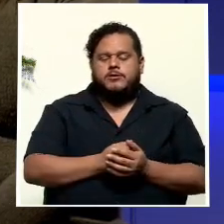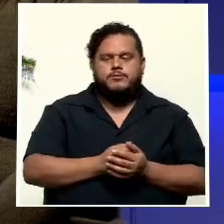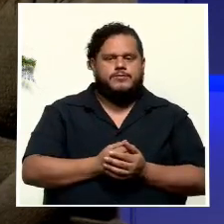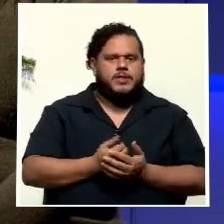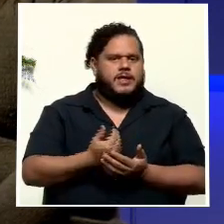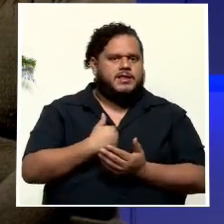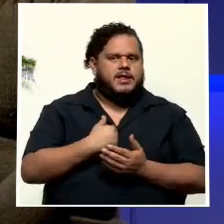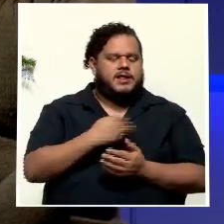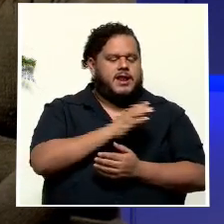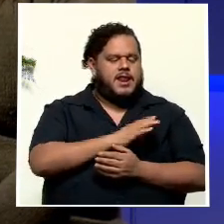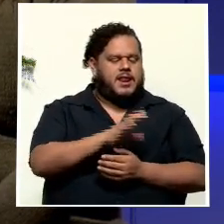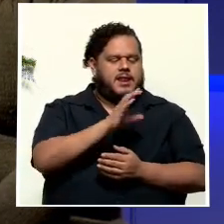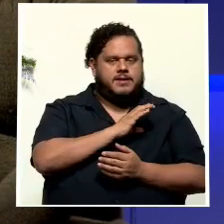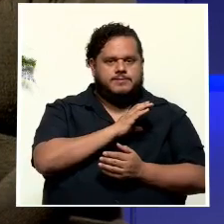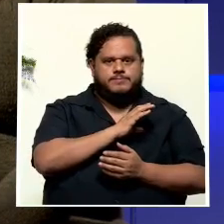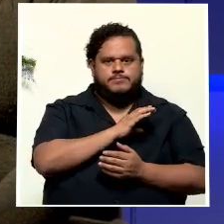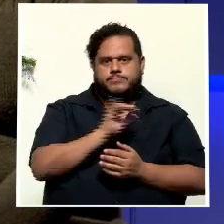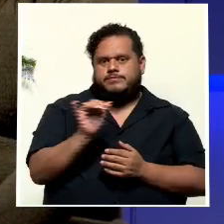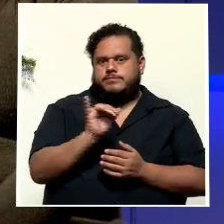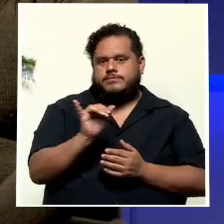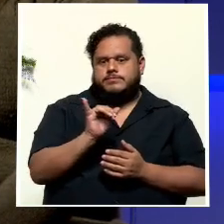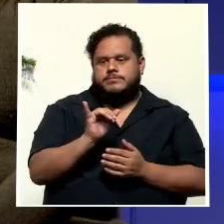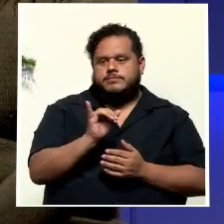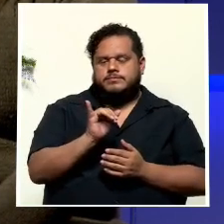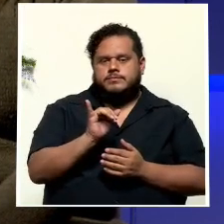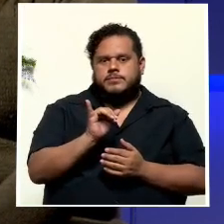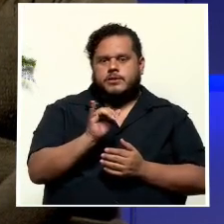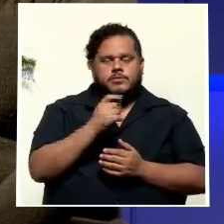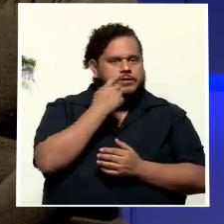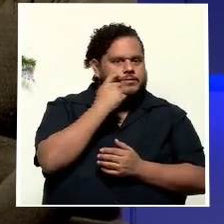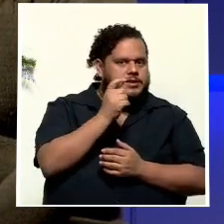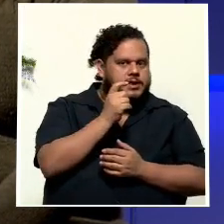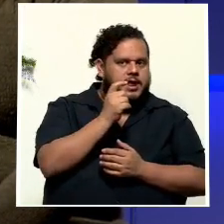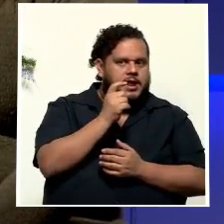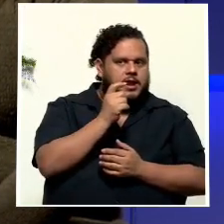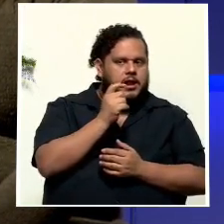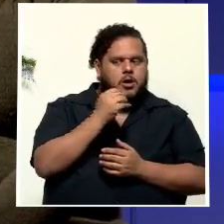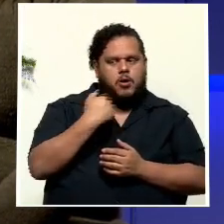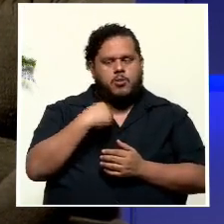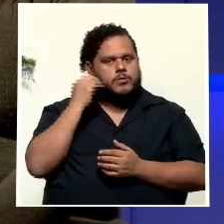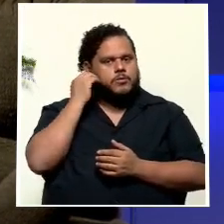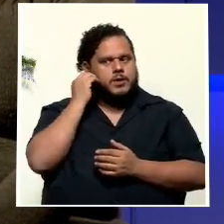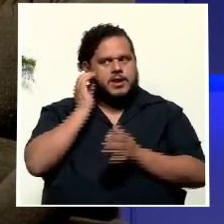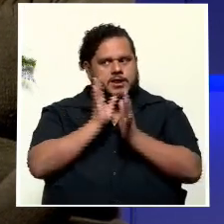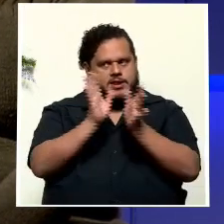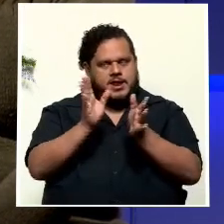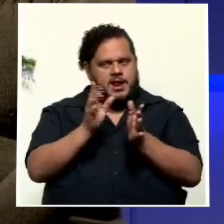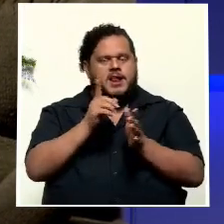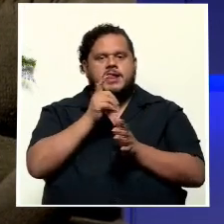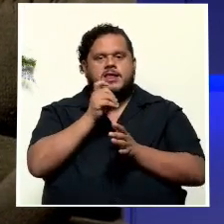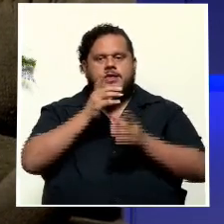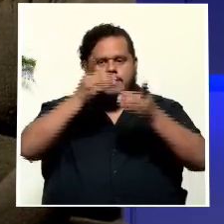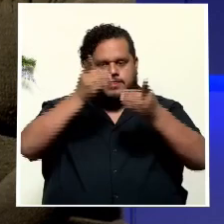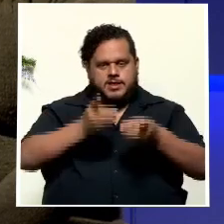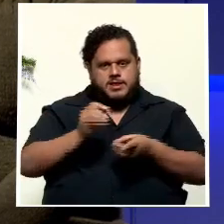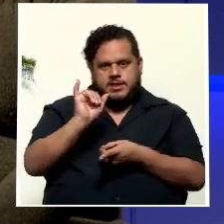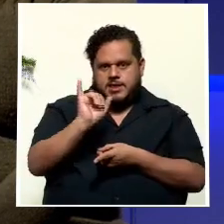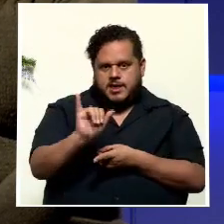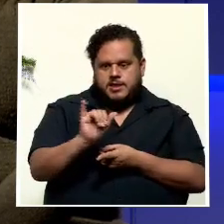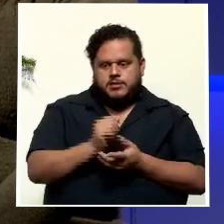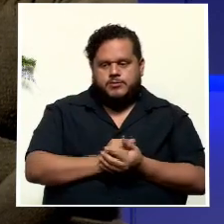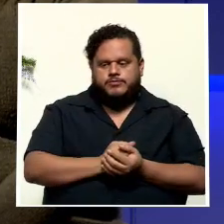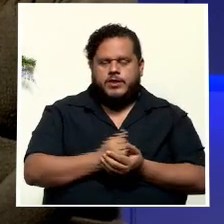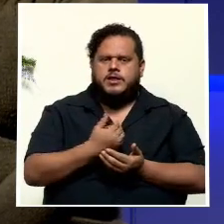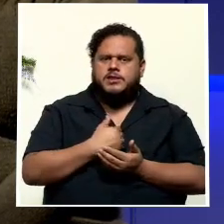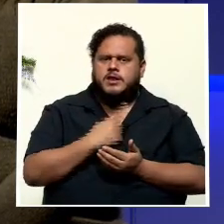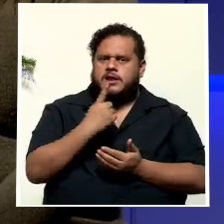la característica de que como es el fiscal o la fiscala general quien decide eso, tiene